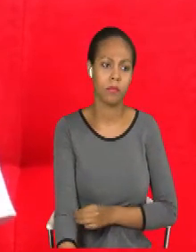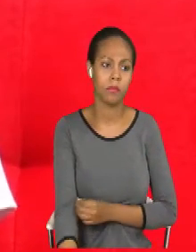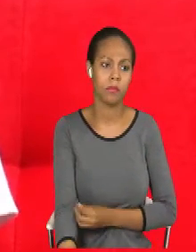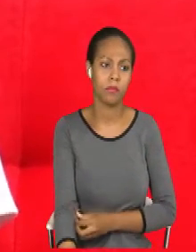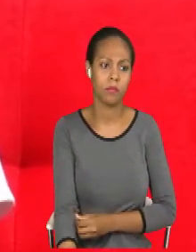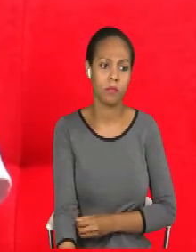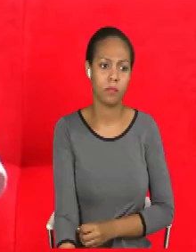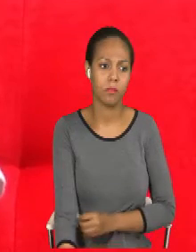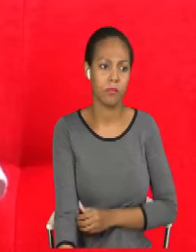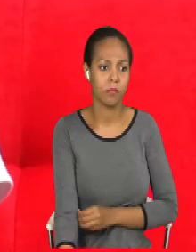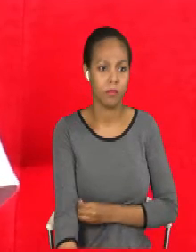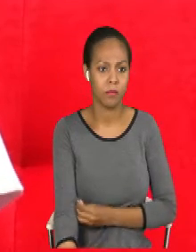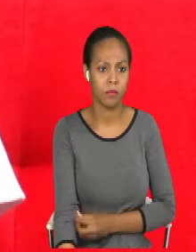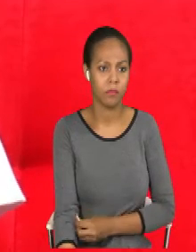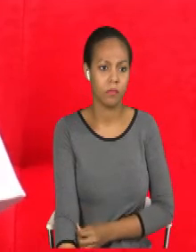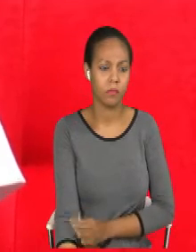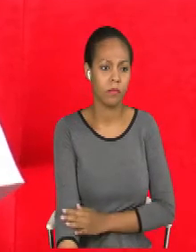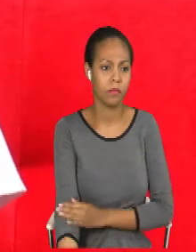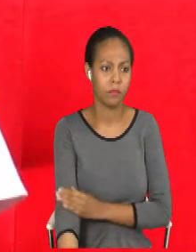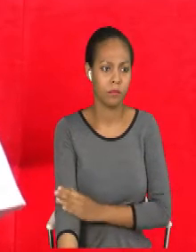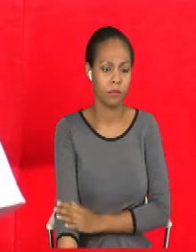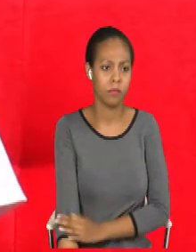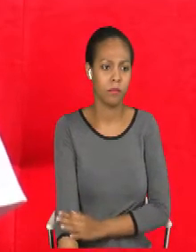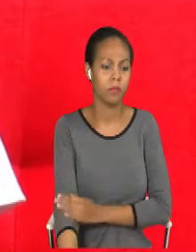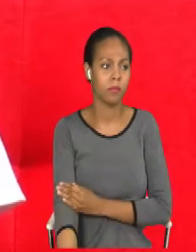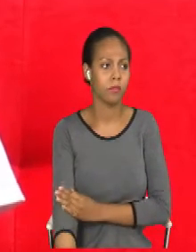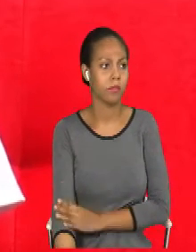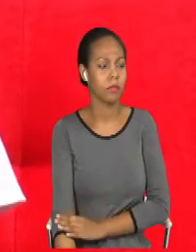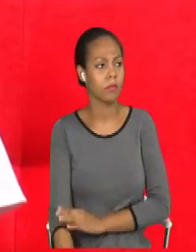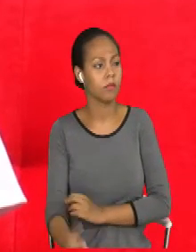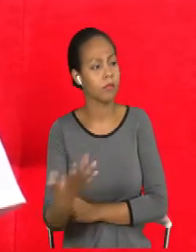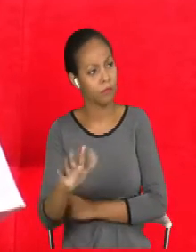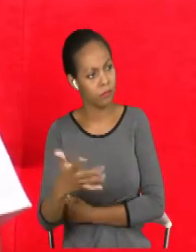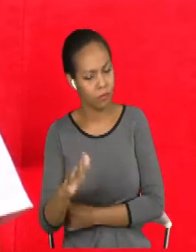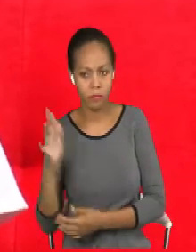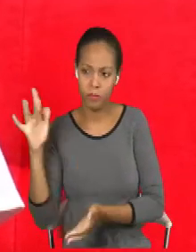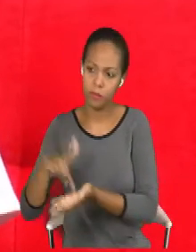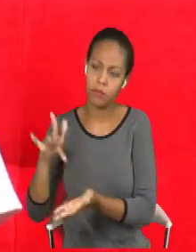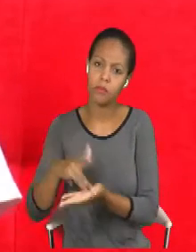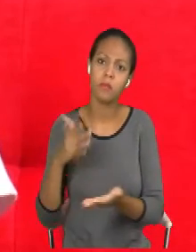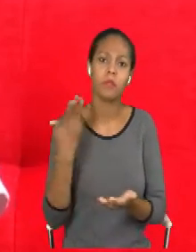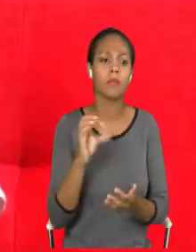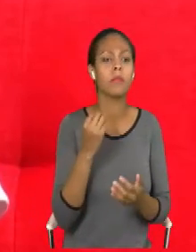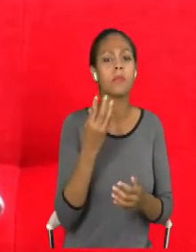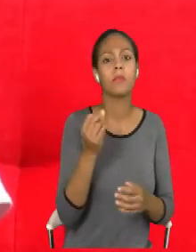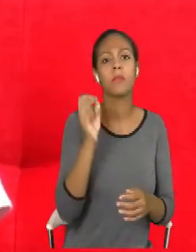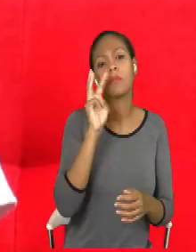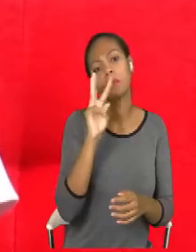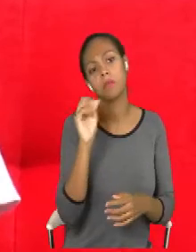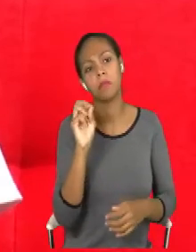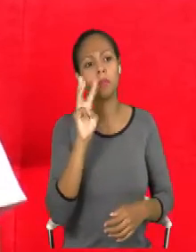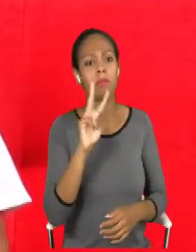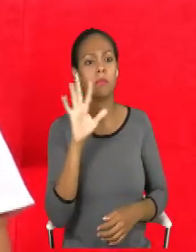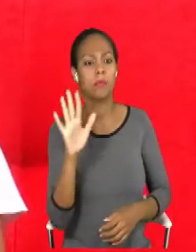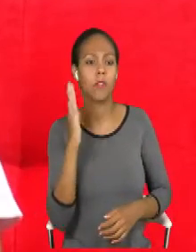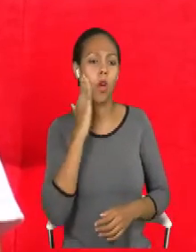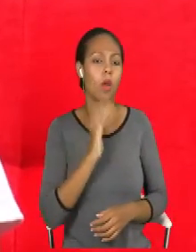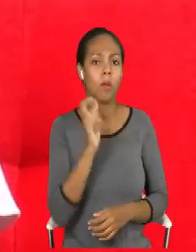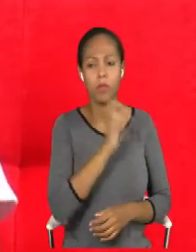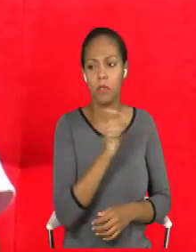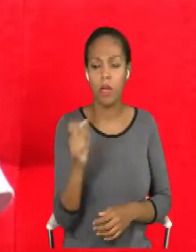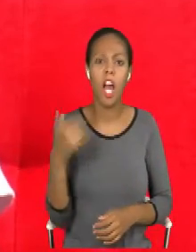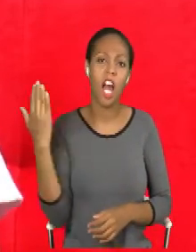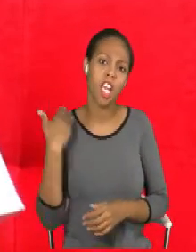unos 30, 35 jóvenes a Alfa, y es algo que nos llena de emoción porque pues empezando Alfa éramos